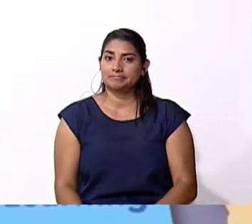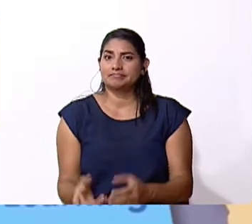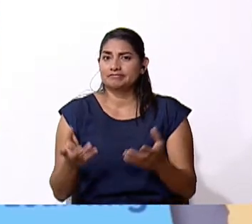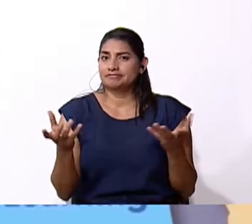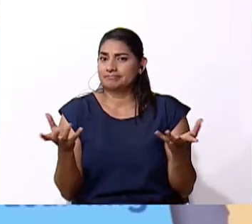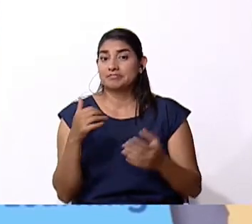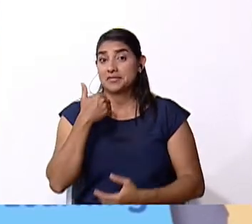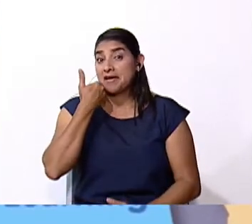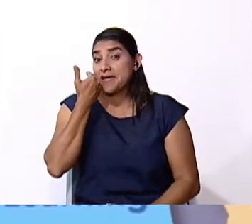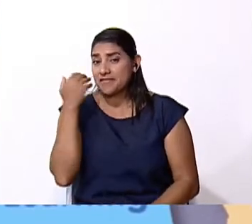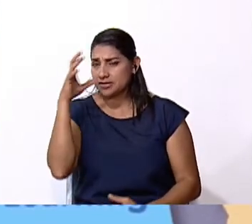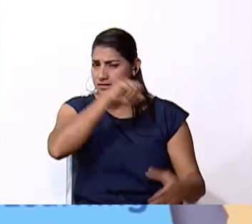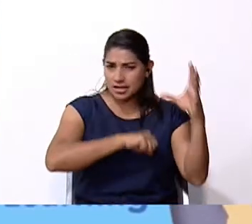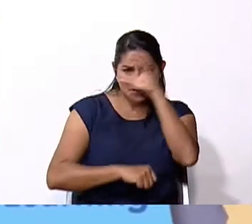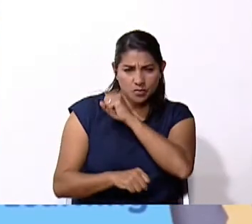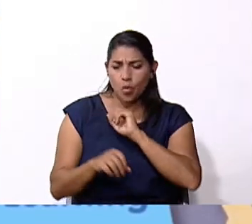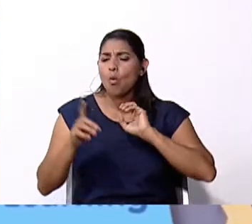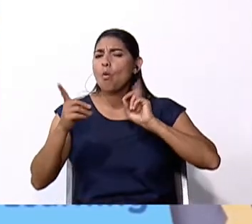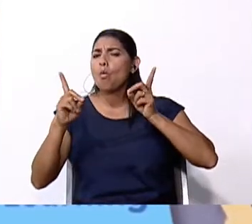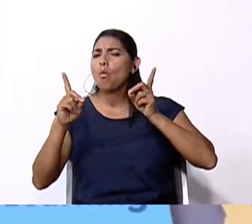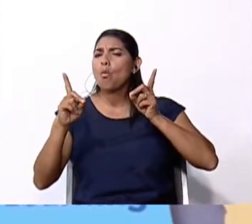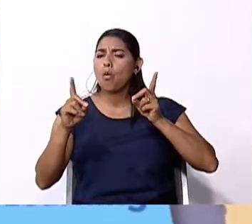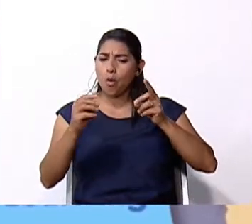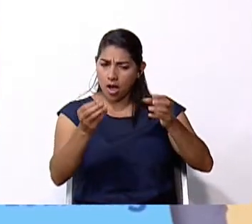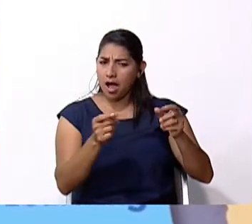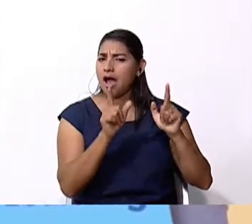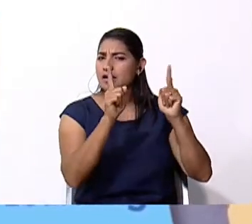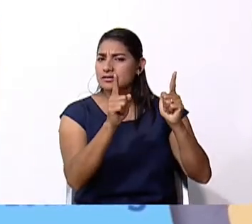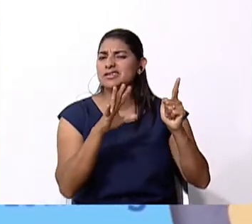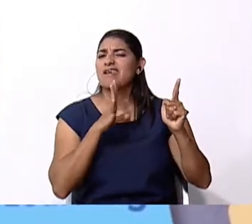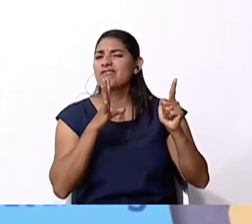súper fácil averiguar cuál es el sujeto de una oración.